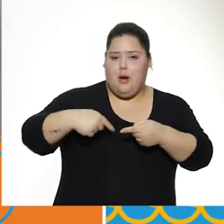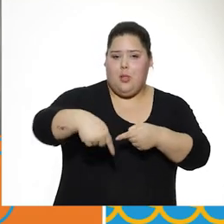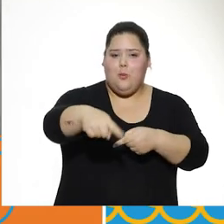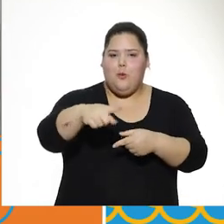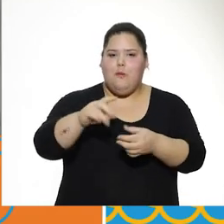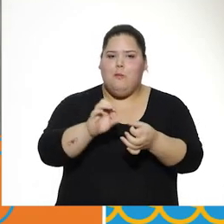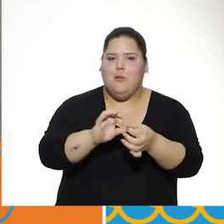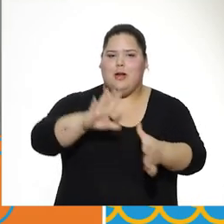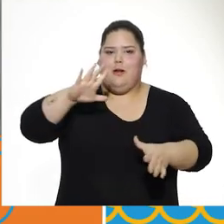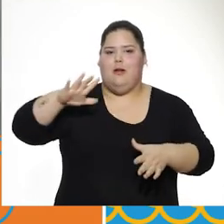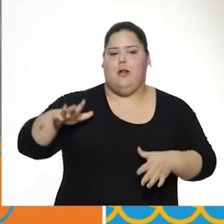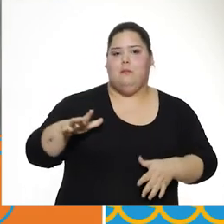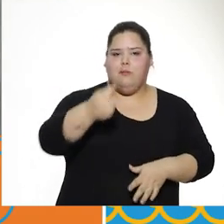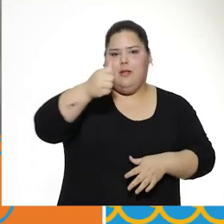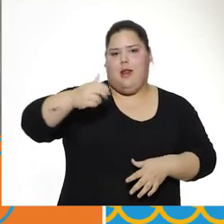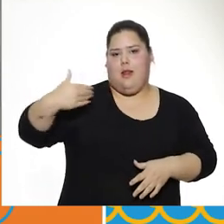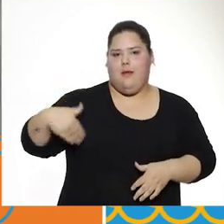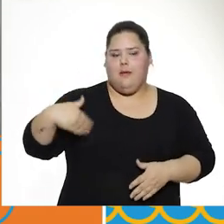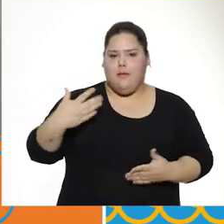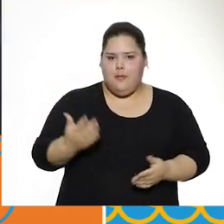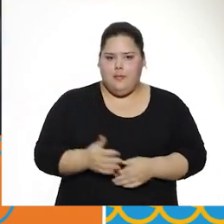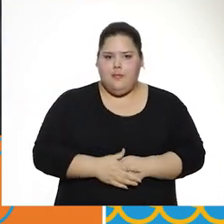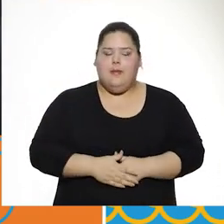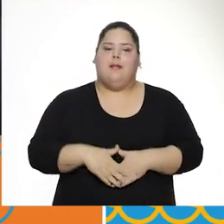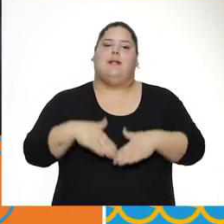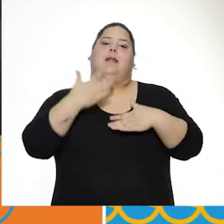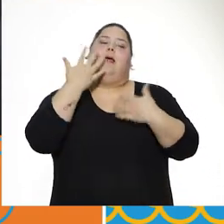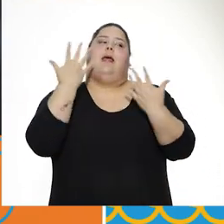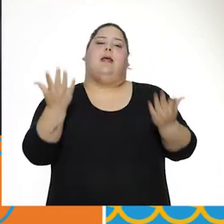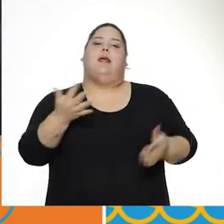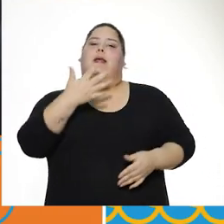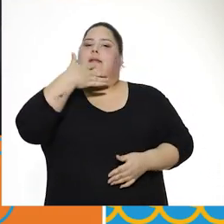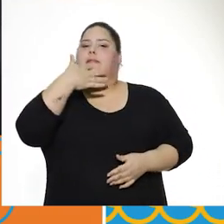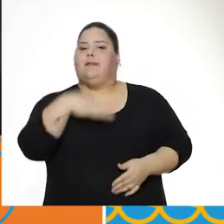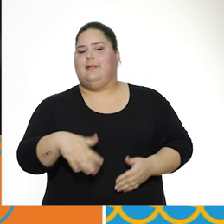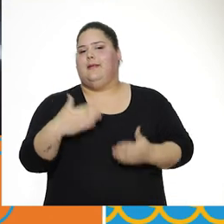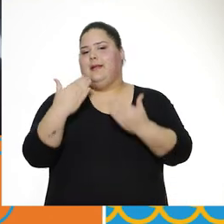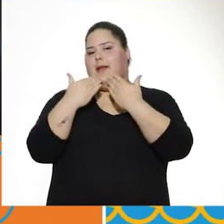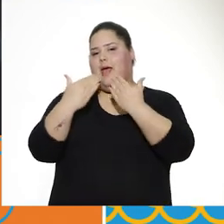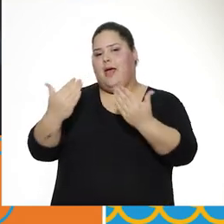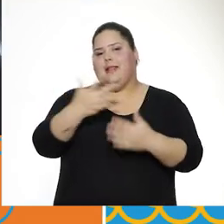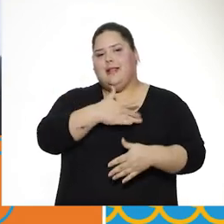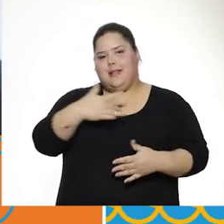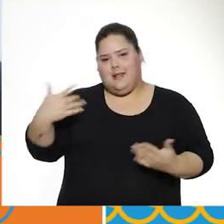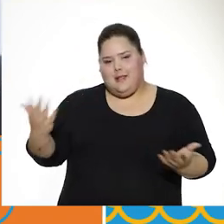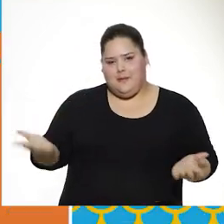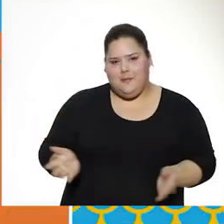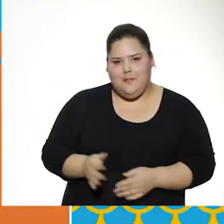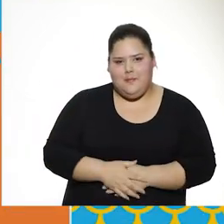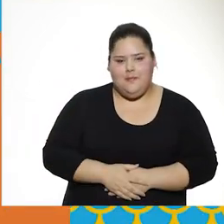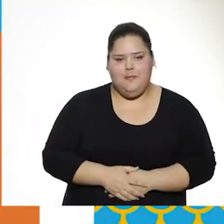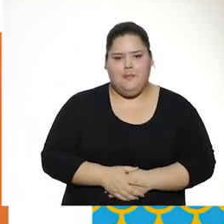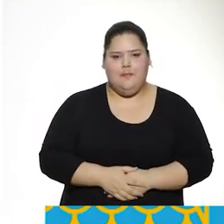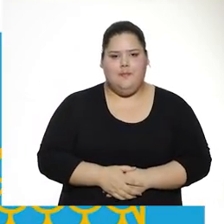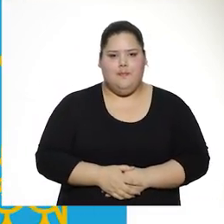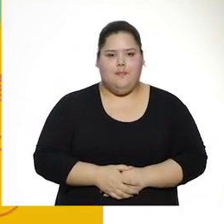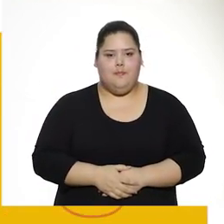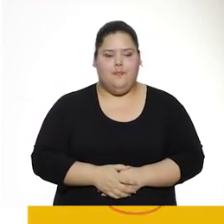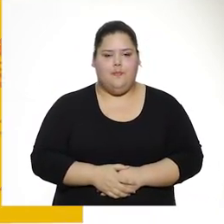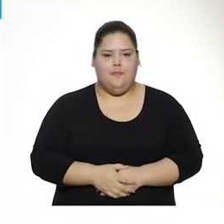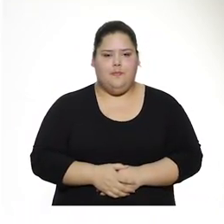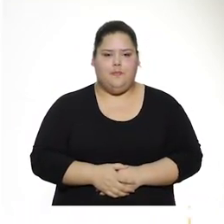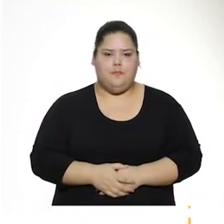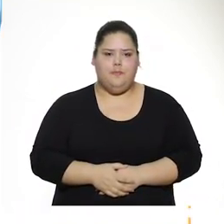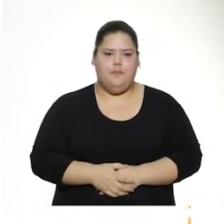futura independencia de la República Argentina. ¡Ah! Gracias, señor.